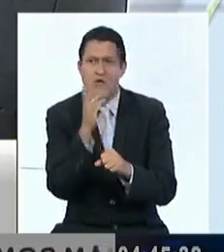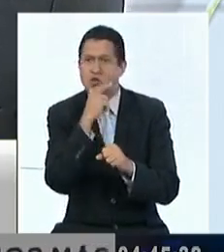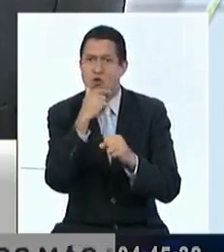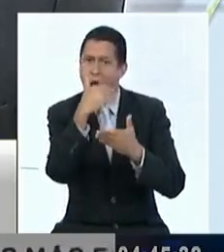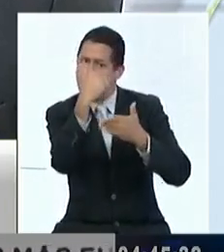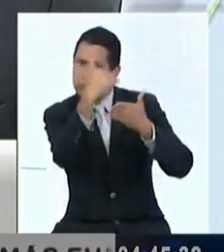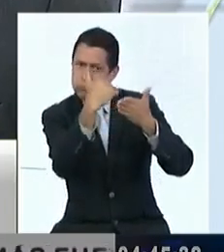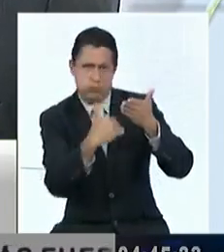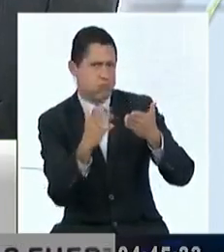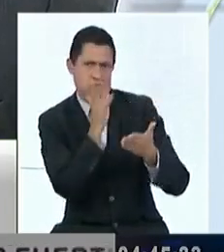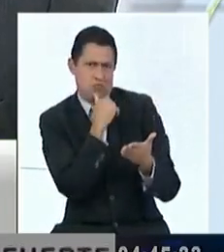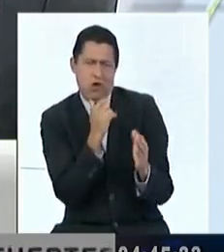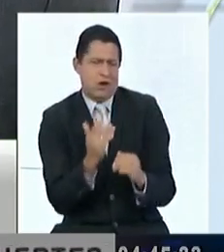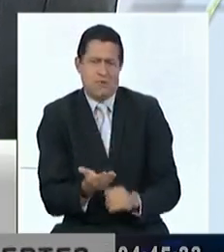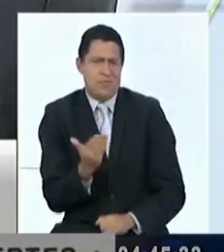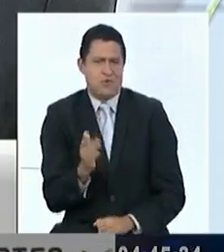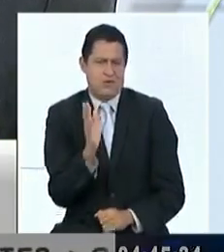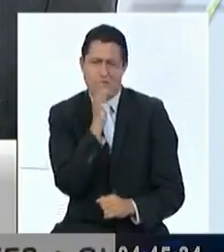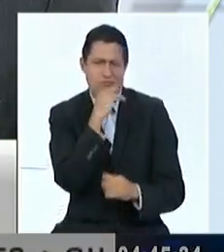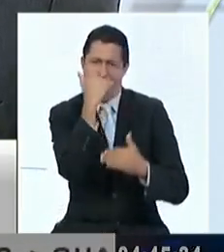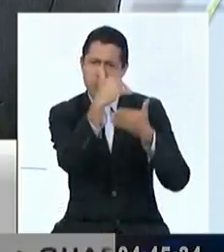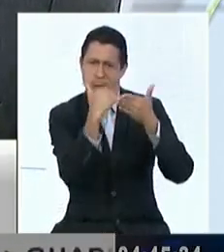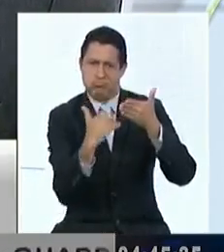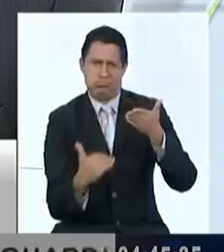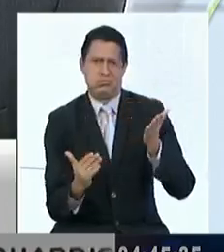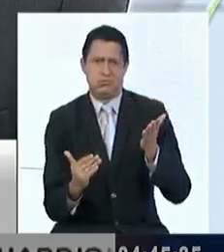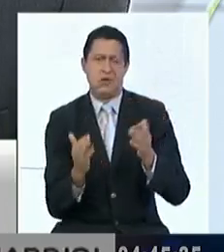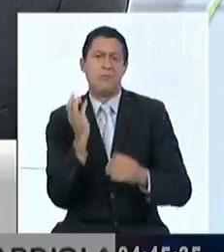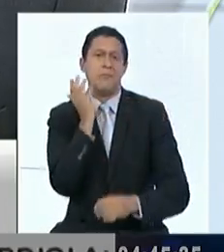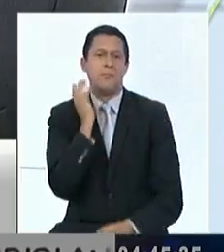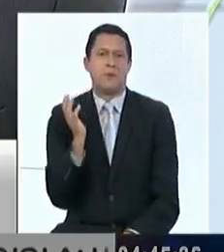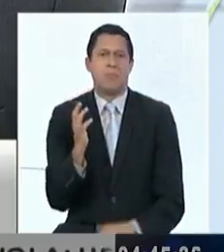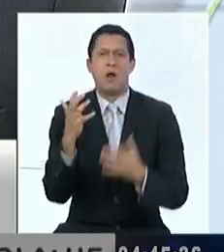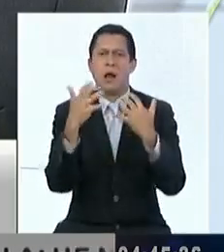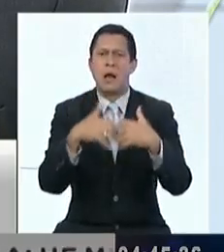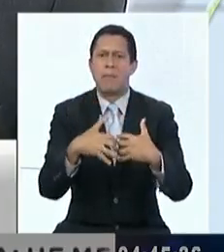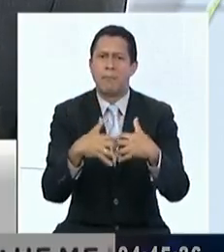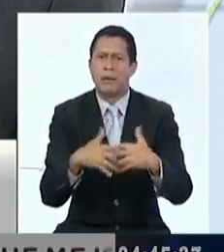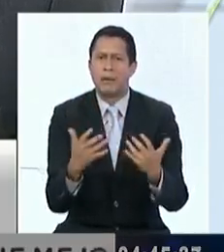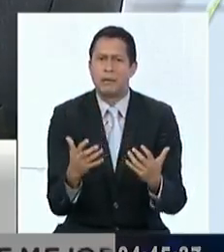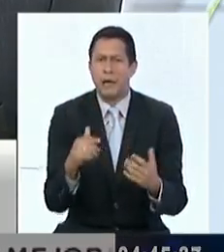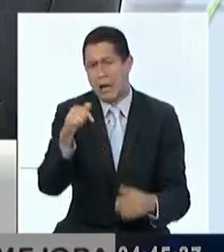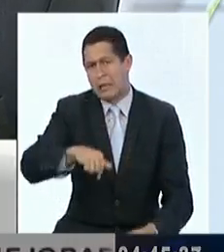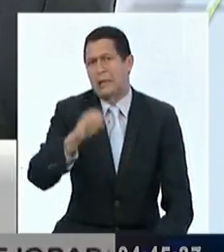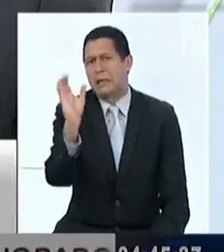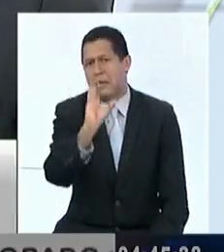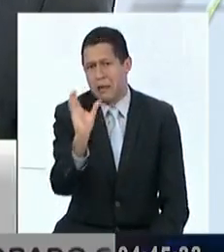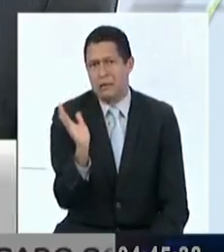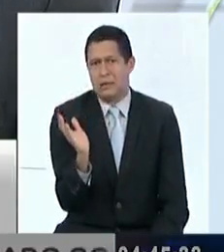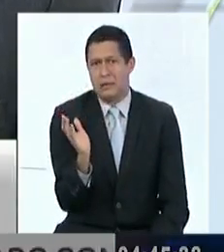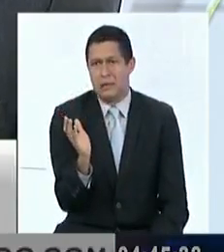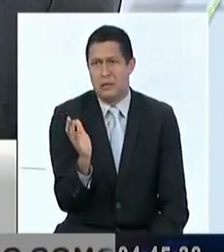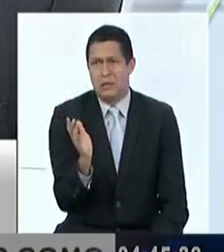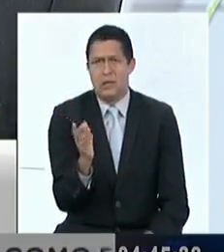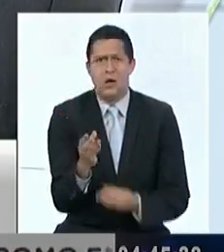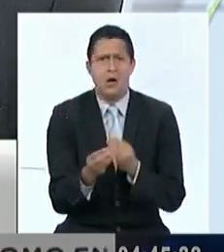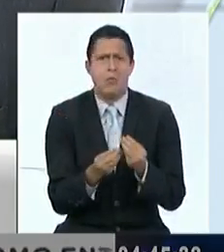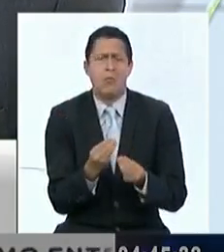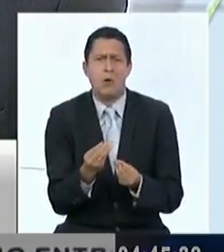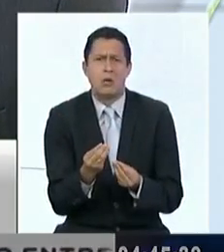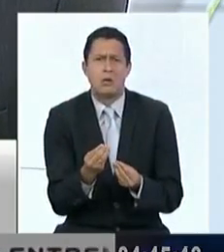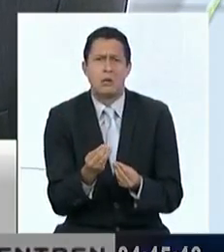yo soy bien importante por lo menos en el caso de las empresas aquí en caracas usan mucho lo que vendría siendo la